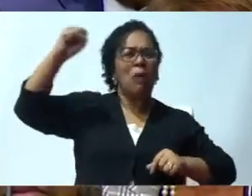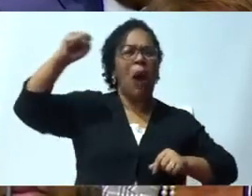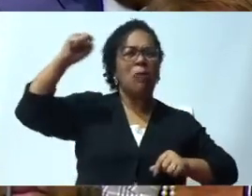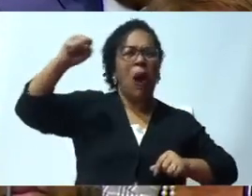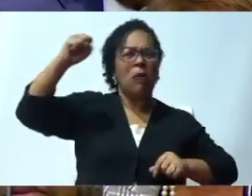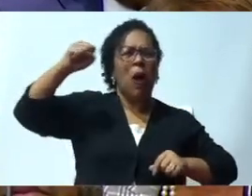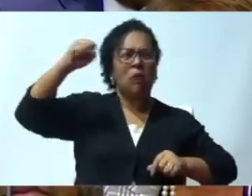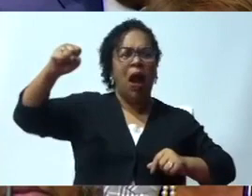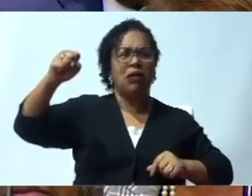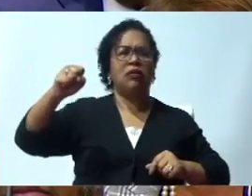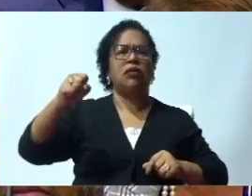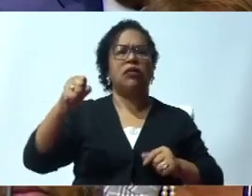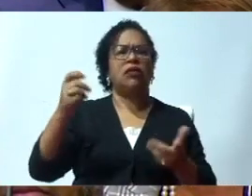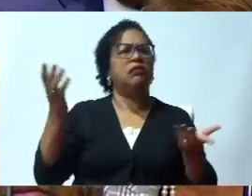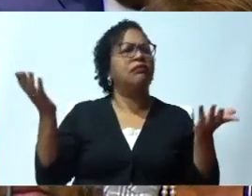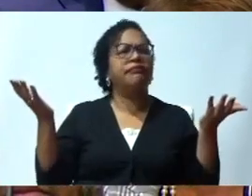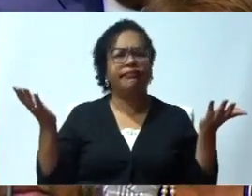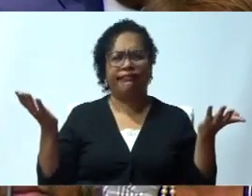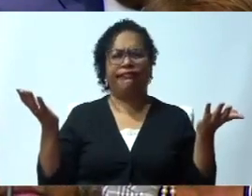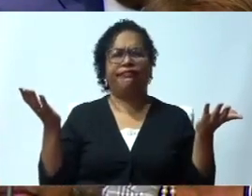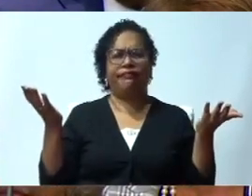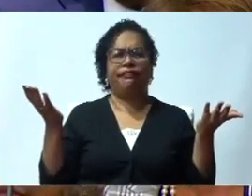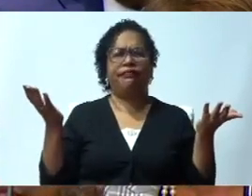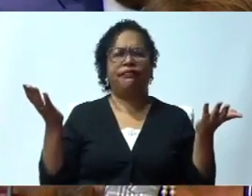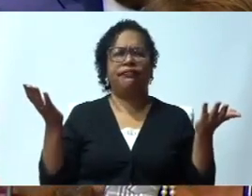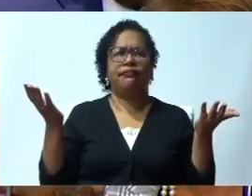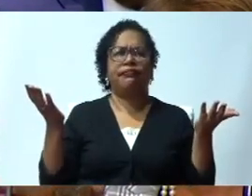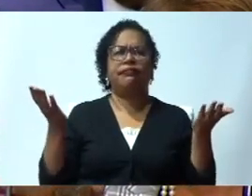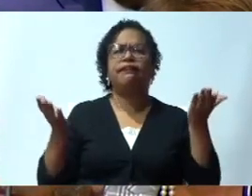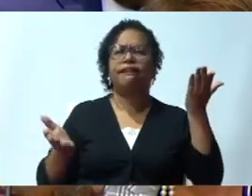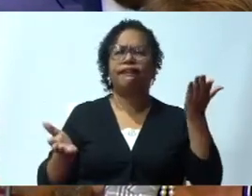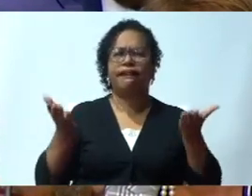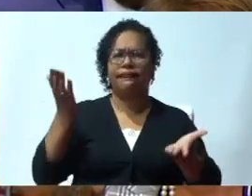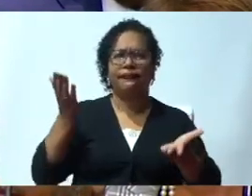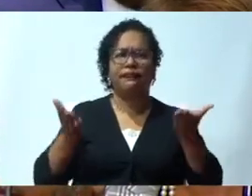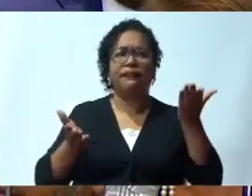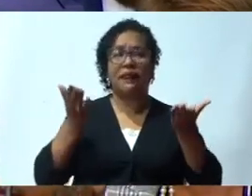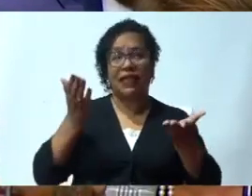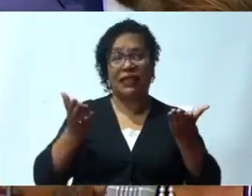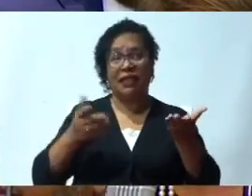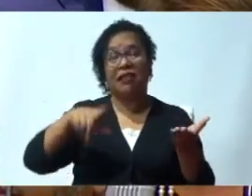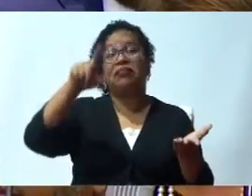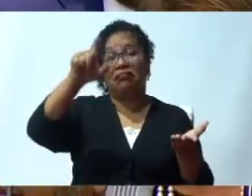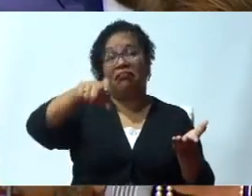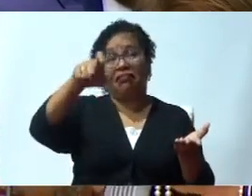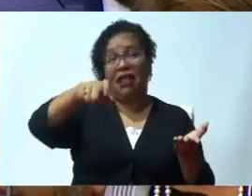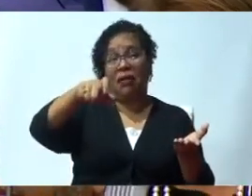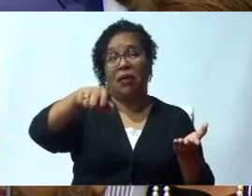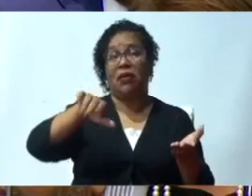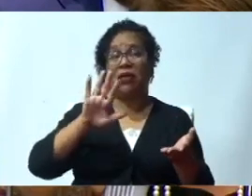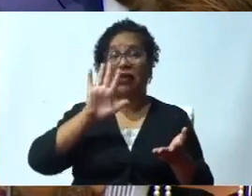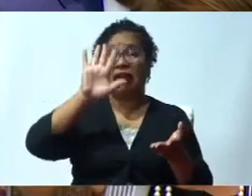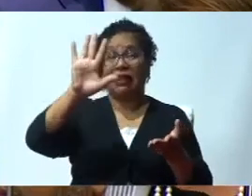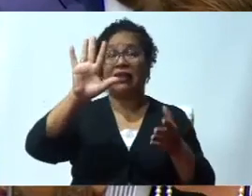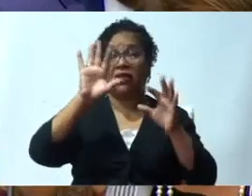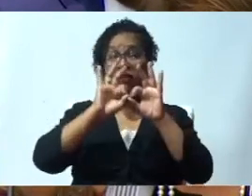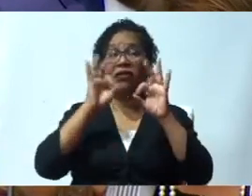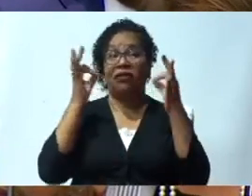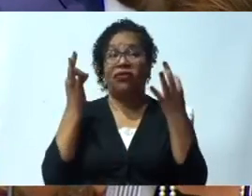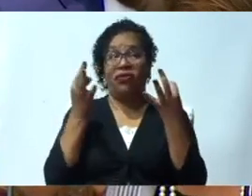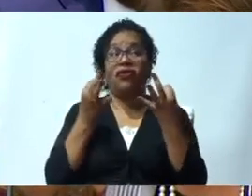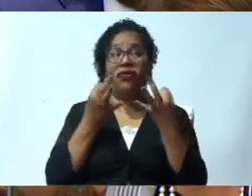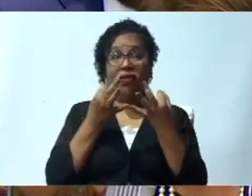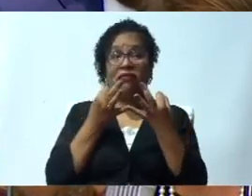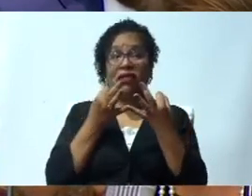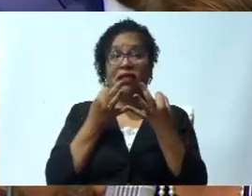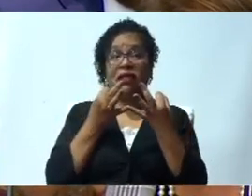hacer huelga de hambre. Y quizás eso va a ser lo que vamos a tener que hacer con esas 5 familias, el cual nosotros vamos